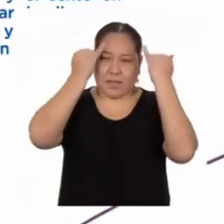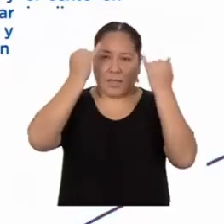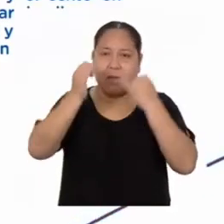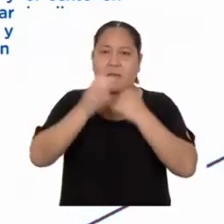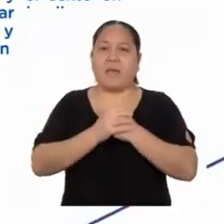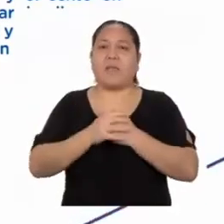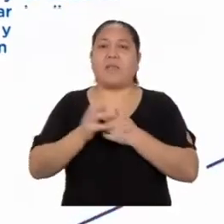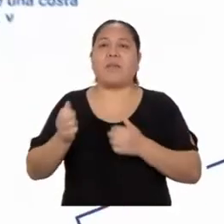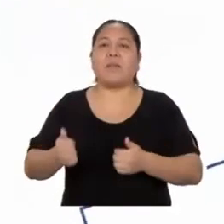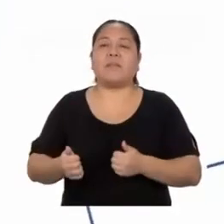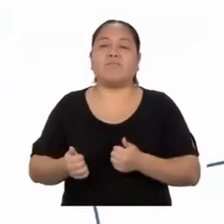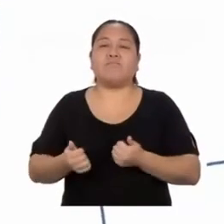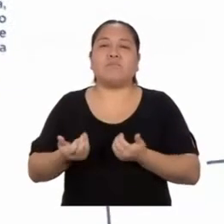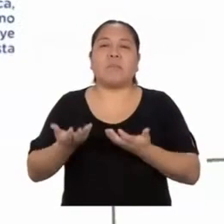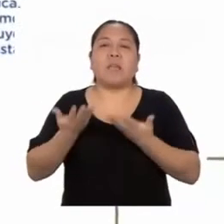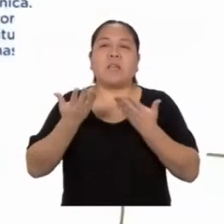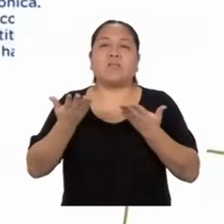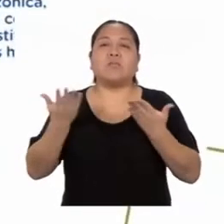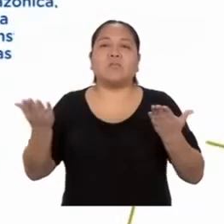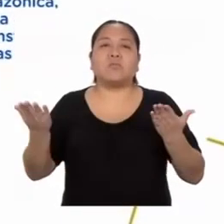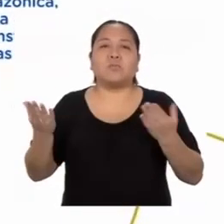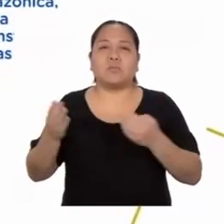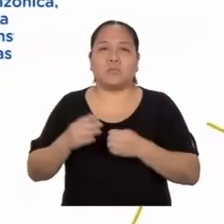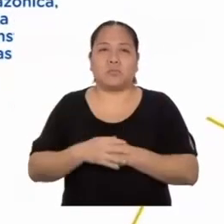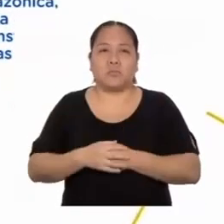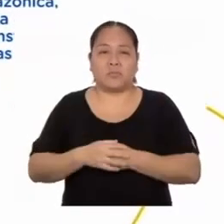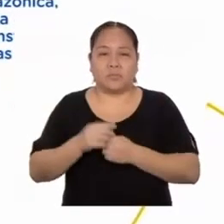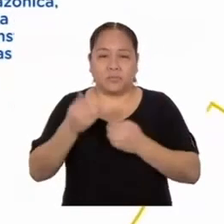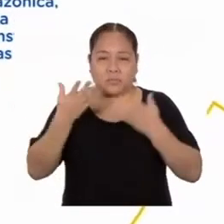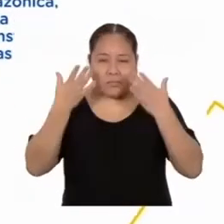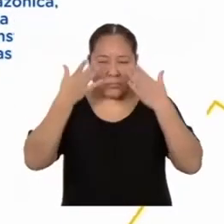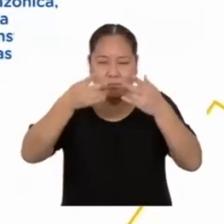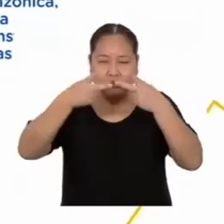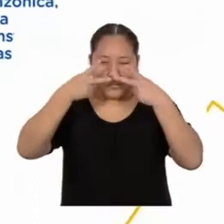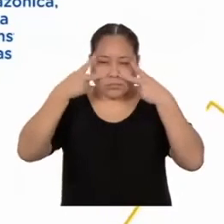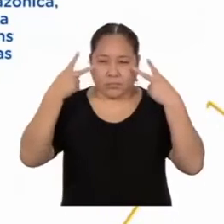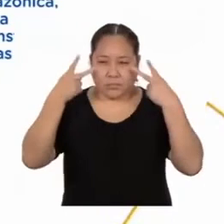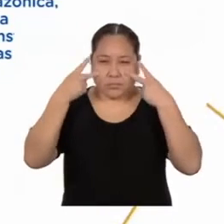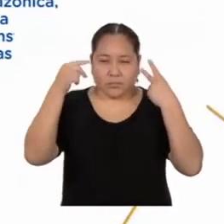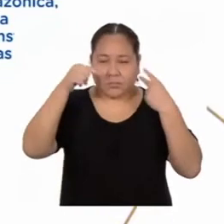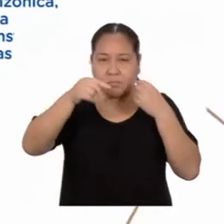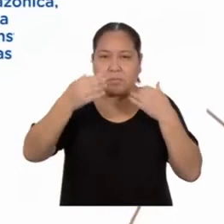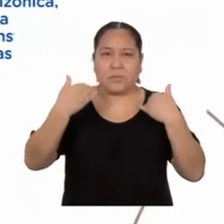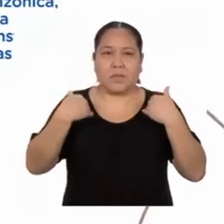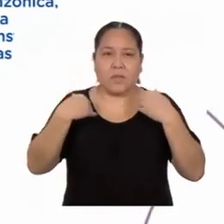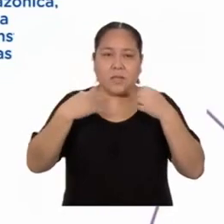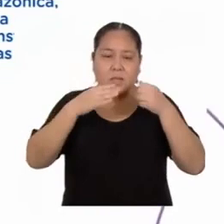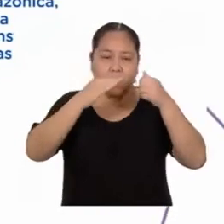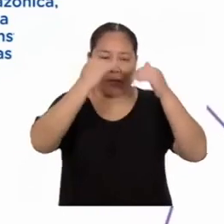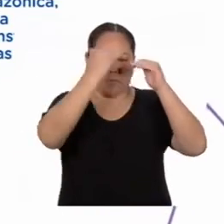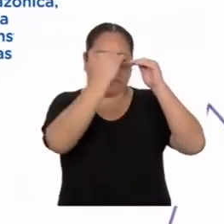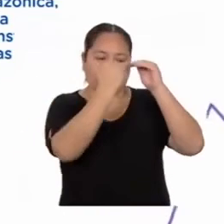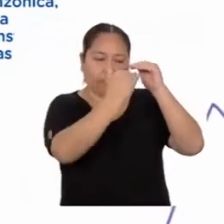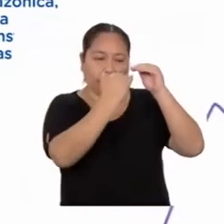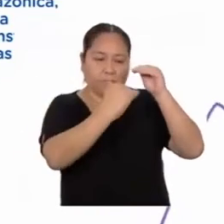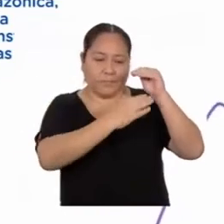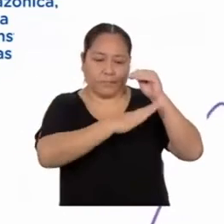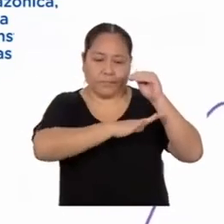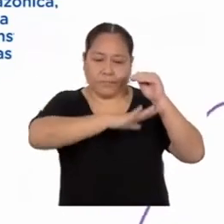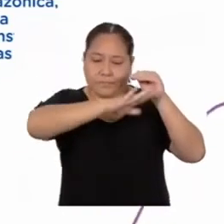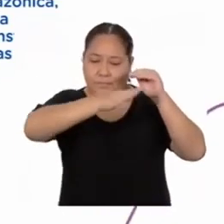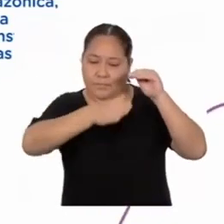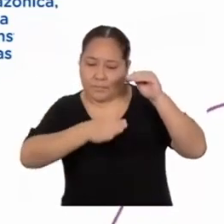ecosistemas. En cuanto a la Amazonía, esta posee superficies importantes del